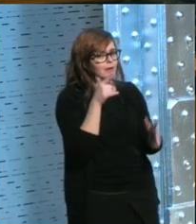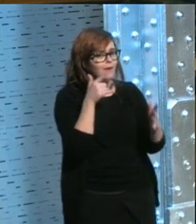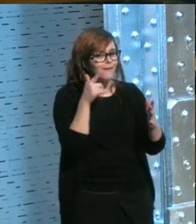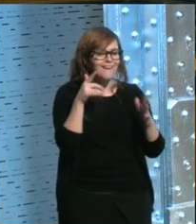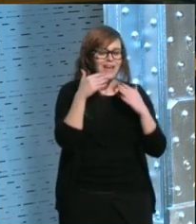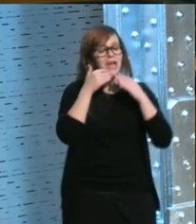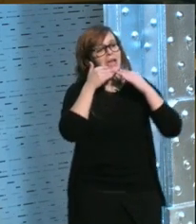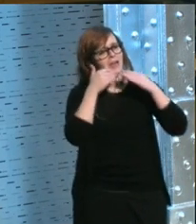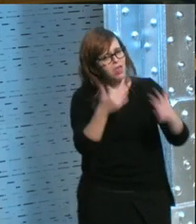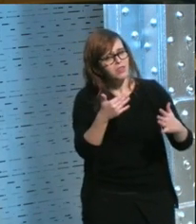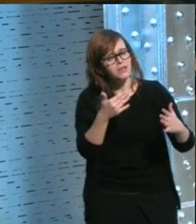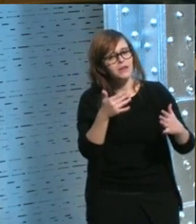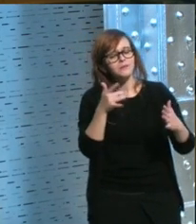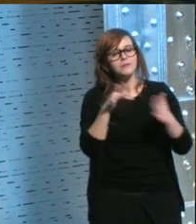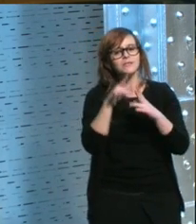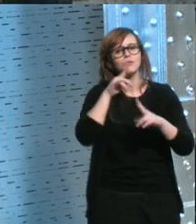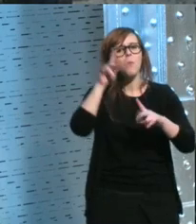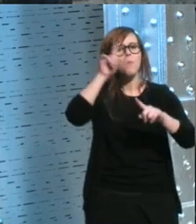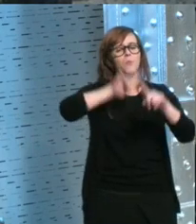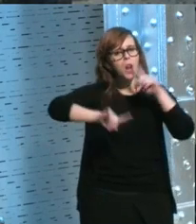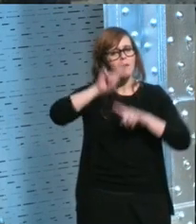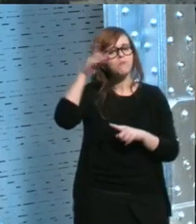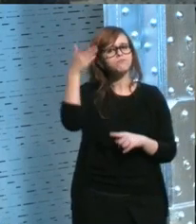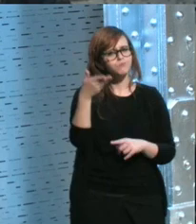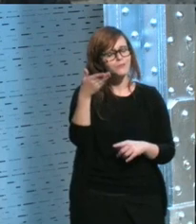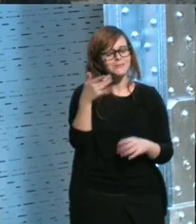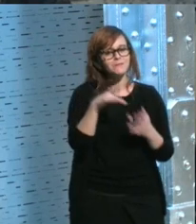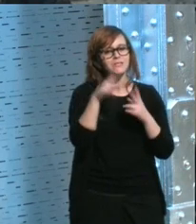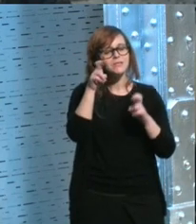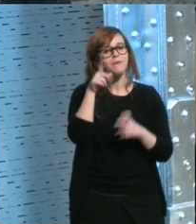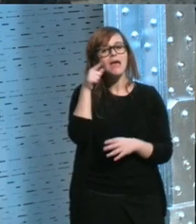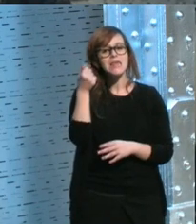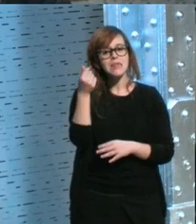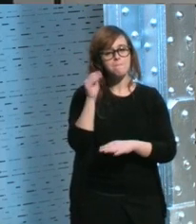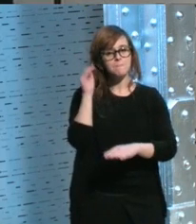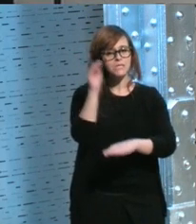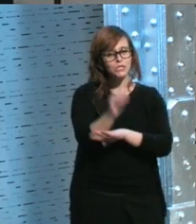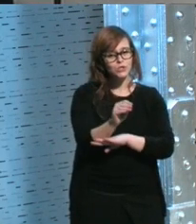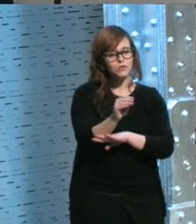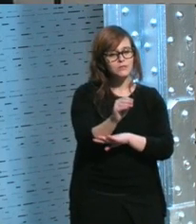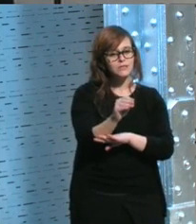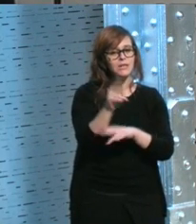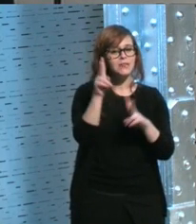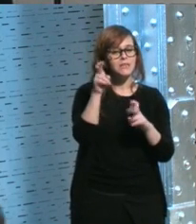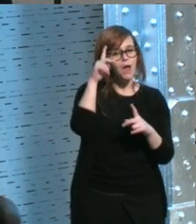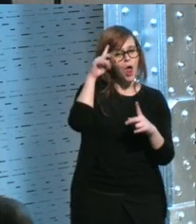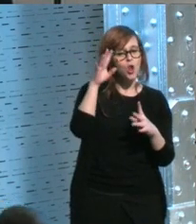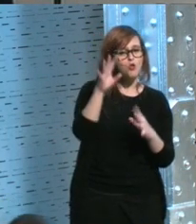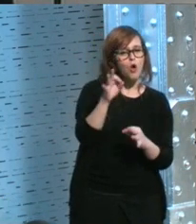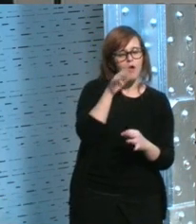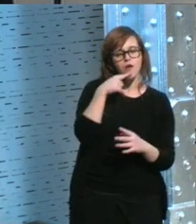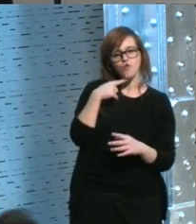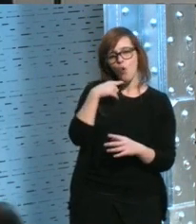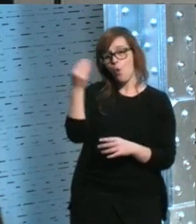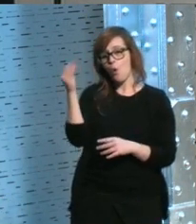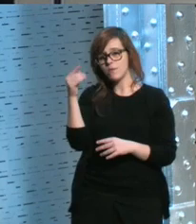Gracias. Creo que es un problema fundamental. Hay una inversión entre la lógica que yo conocí cuando era joven y